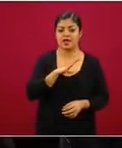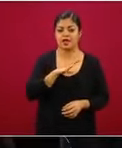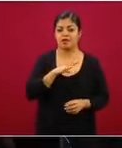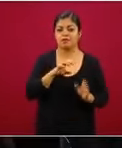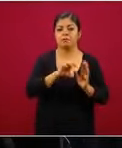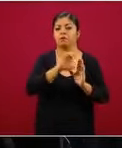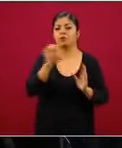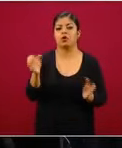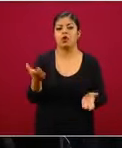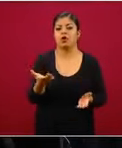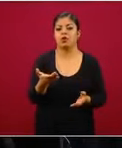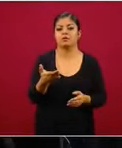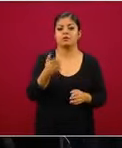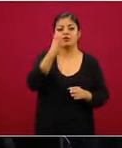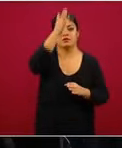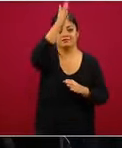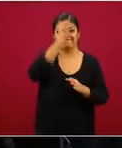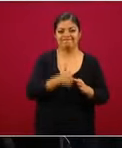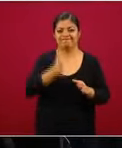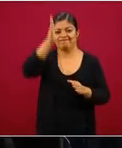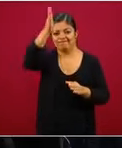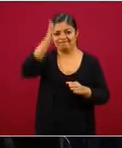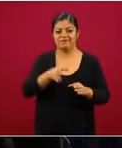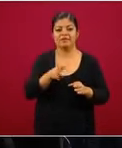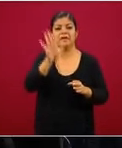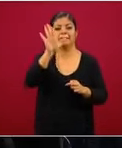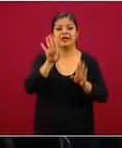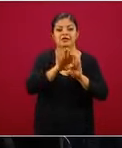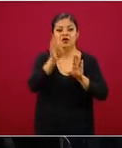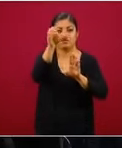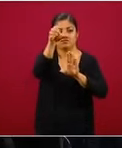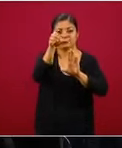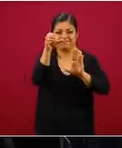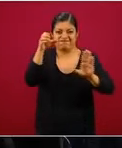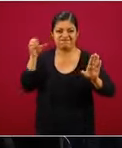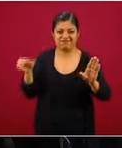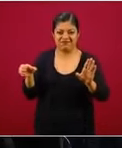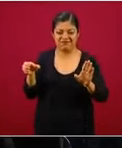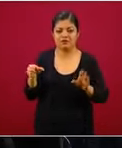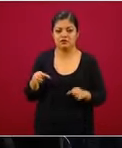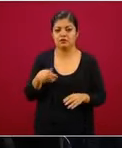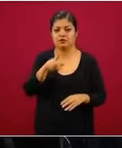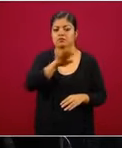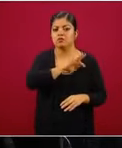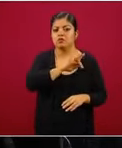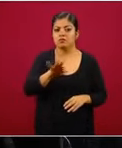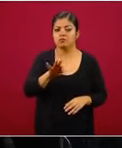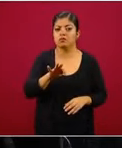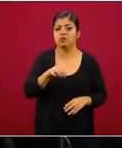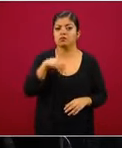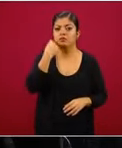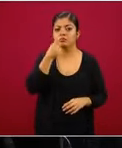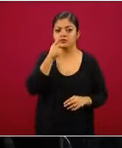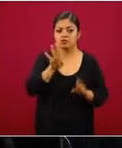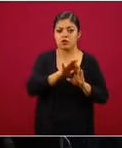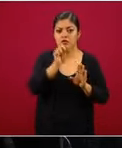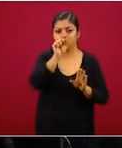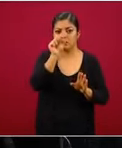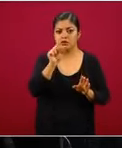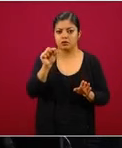tomáramos una rebanada en algún punto de la curva, encontraríamos que tenemos línea punteada